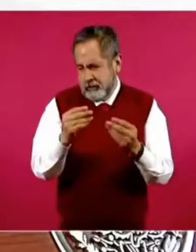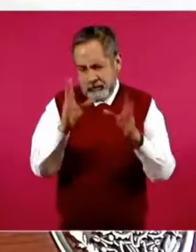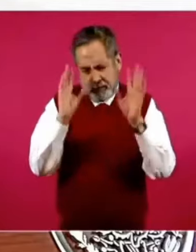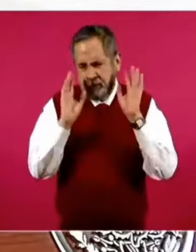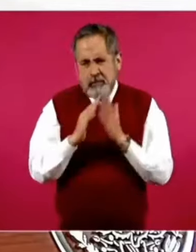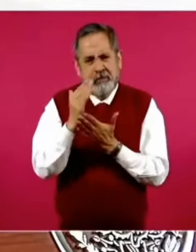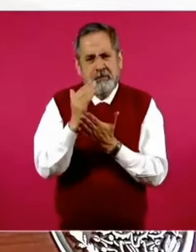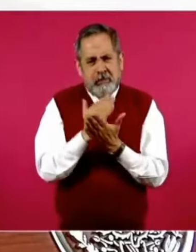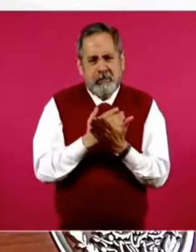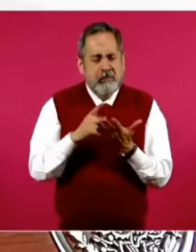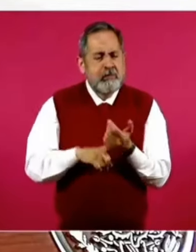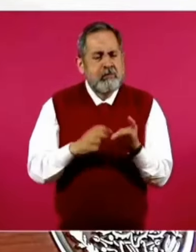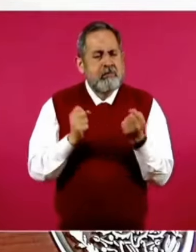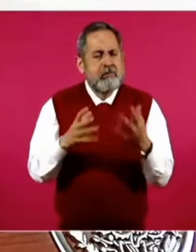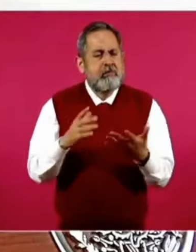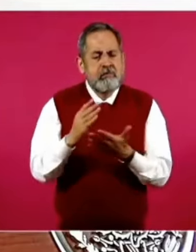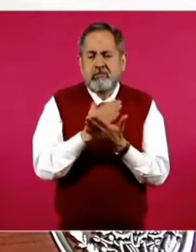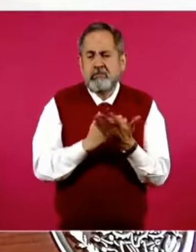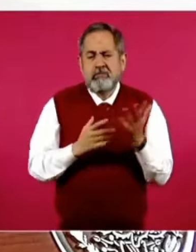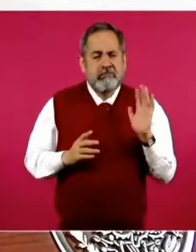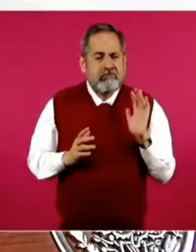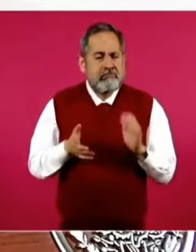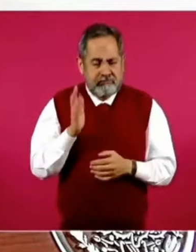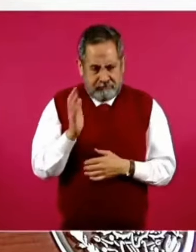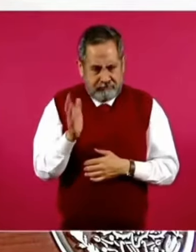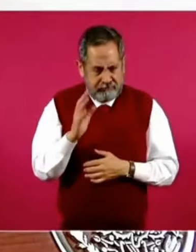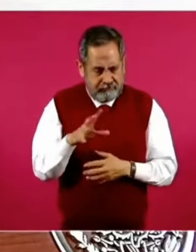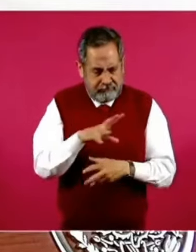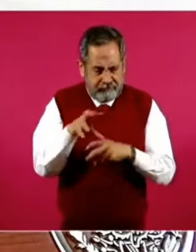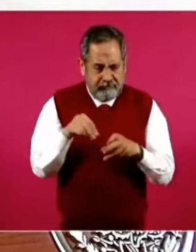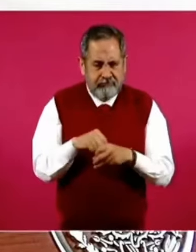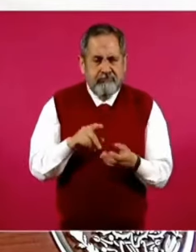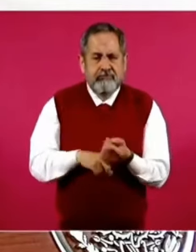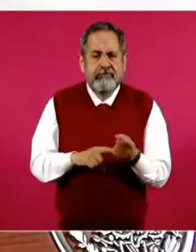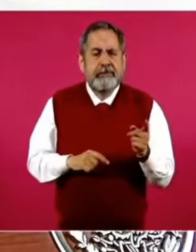mucho el secuestro se ha